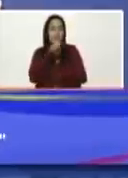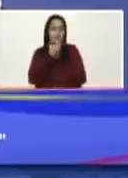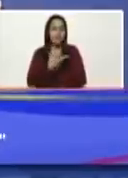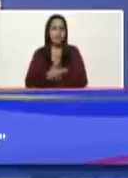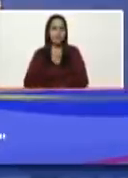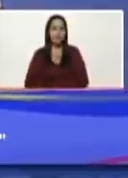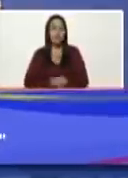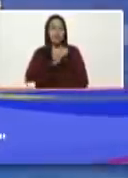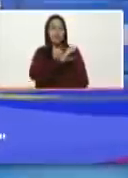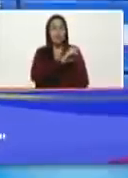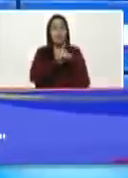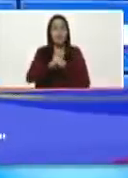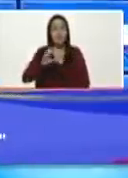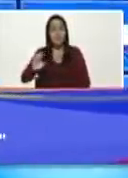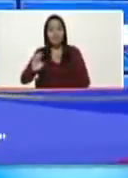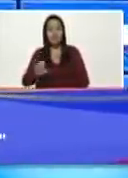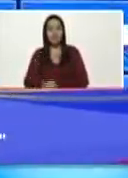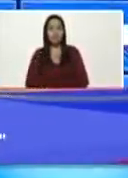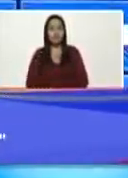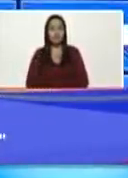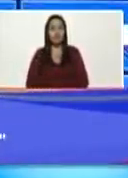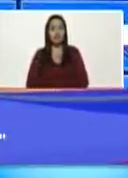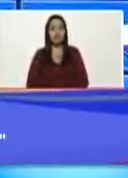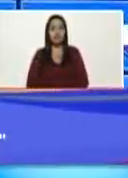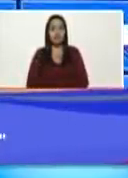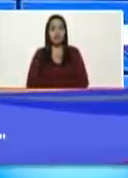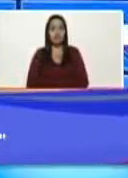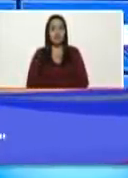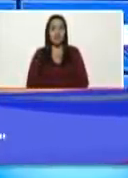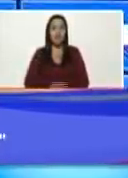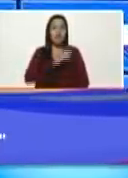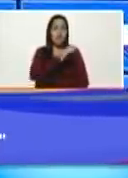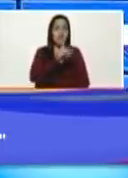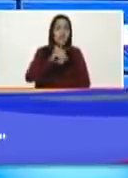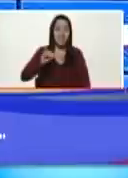los CDI, los centros de diagnóstico integral,